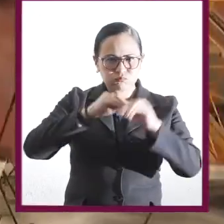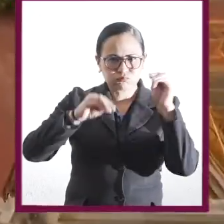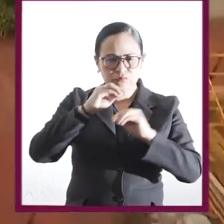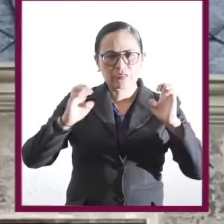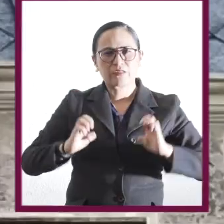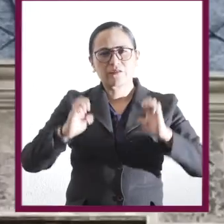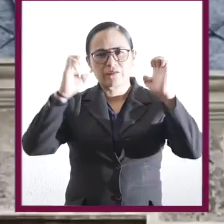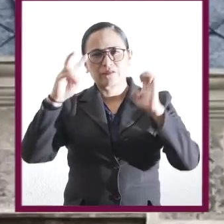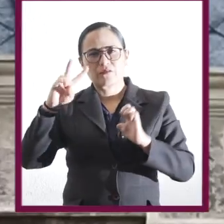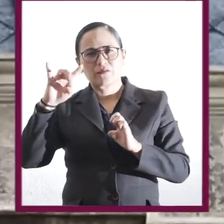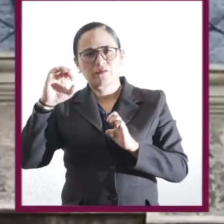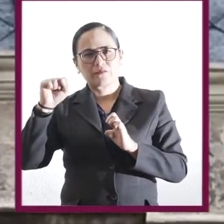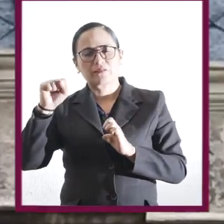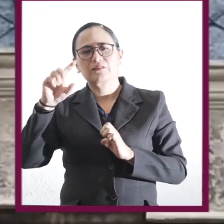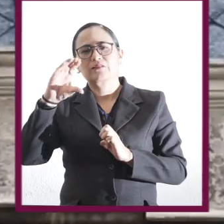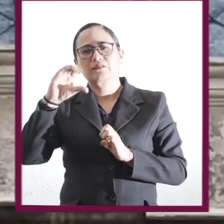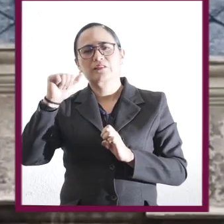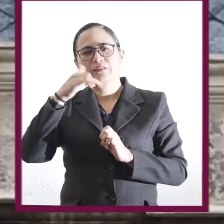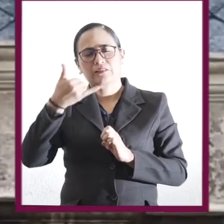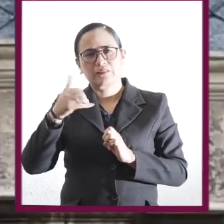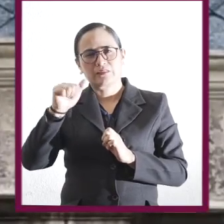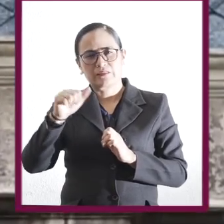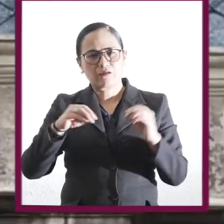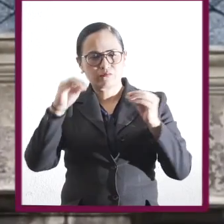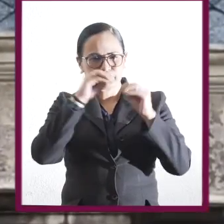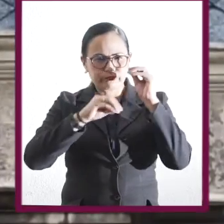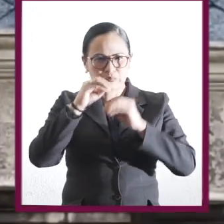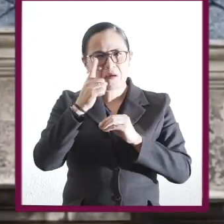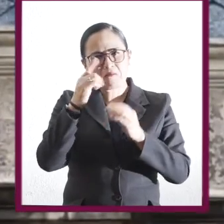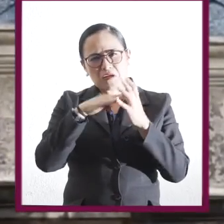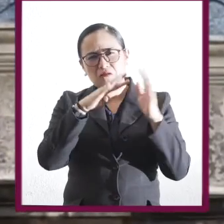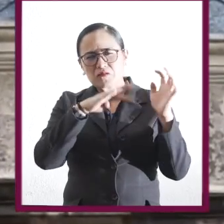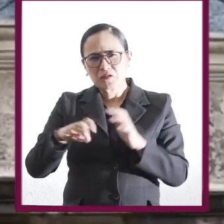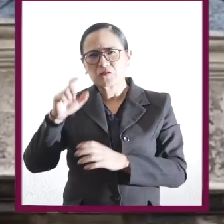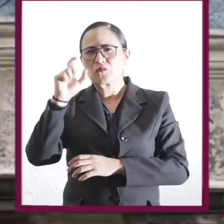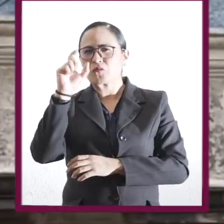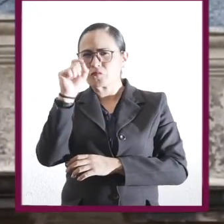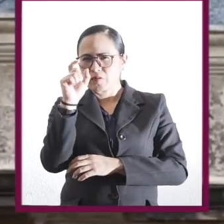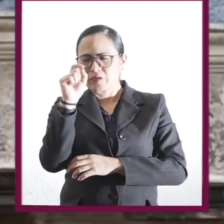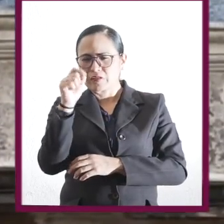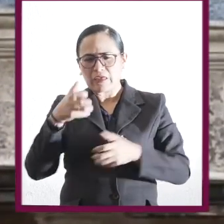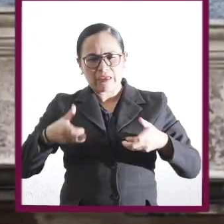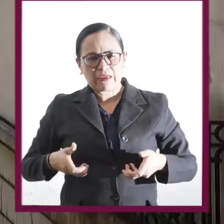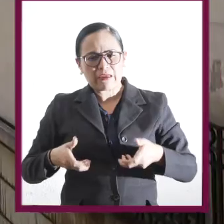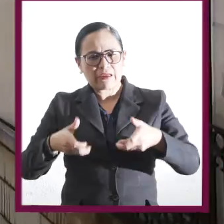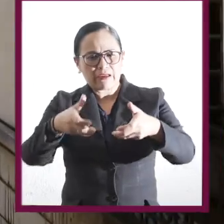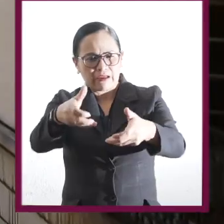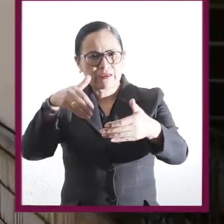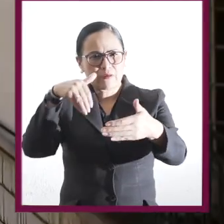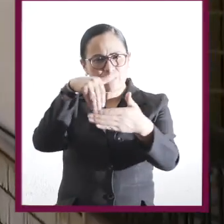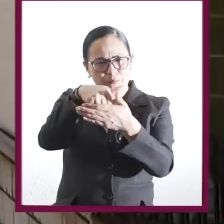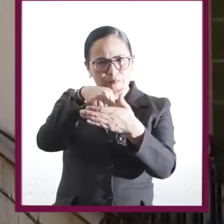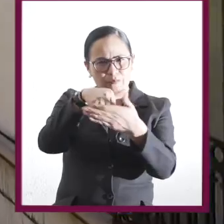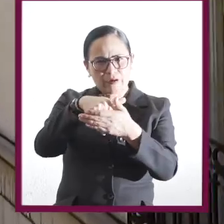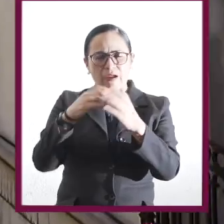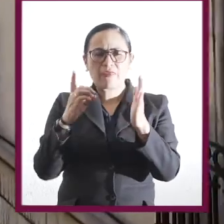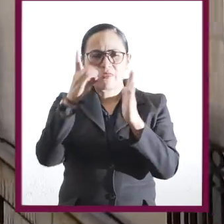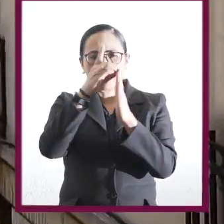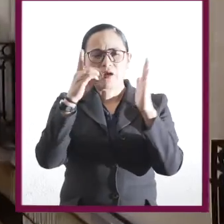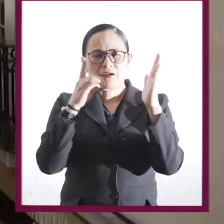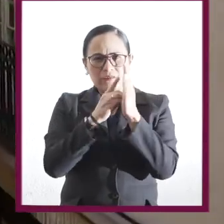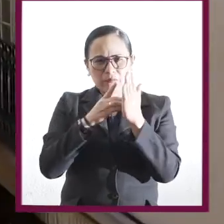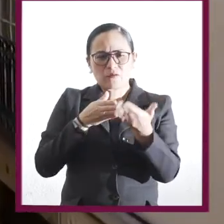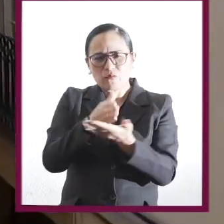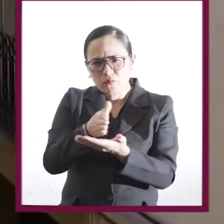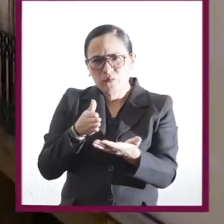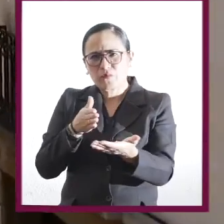Revolución. El edificio Vizcaya fue planeado por el ingeniero Roberto Servín en la década de los 20, con una amplia calle